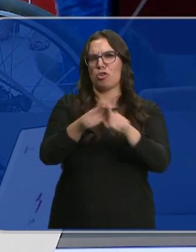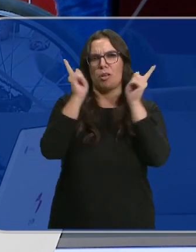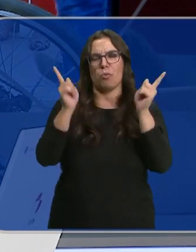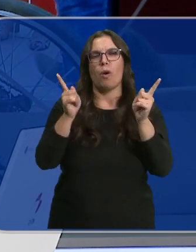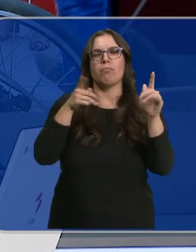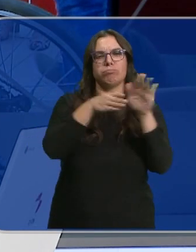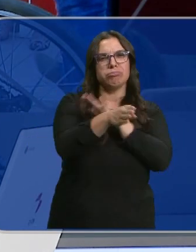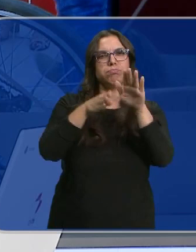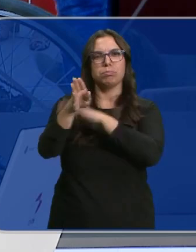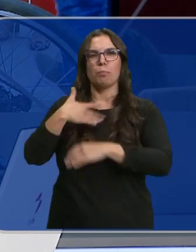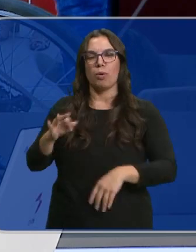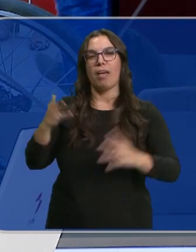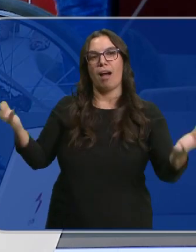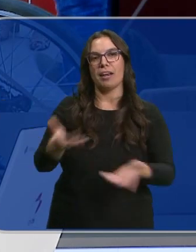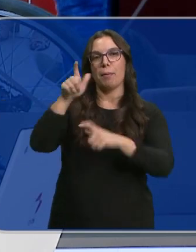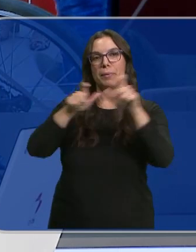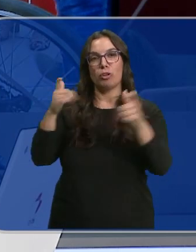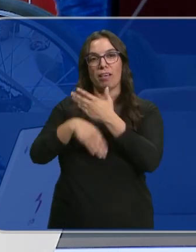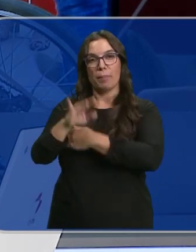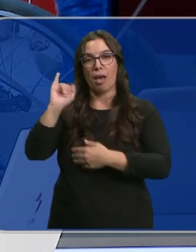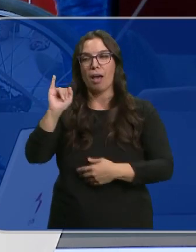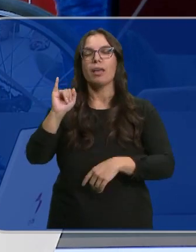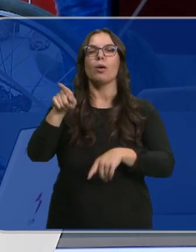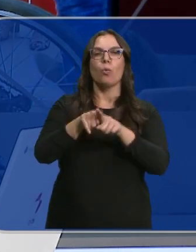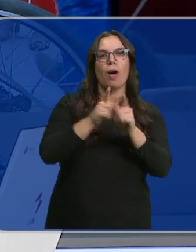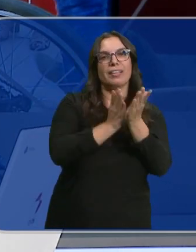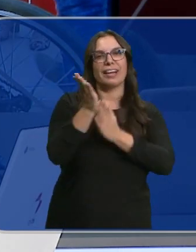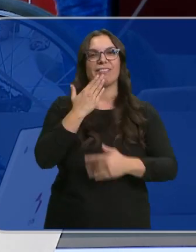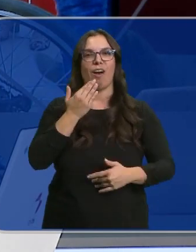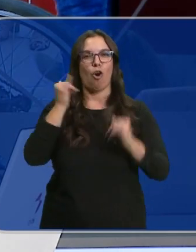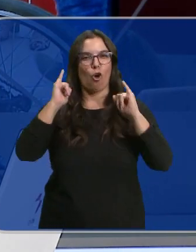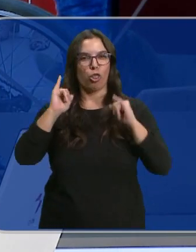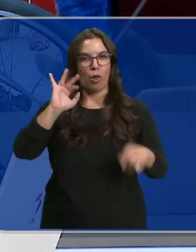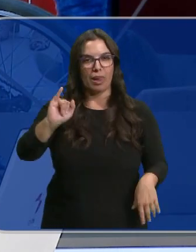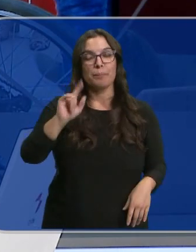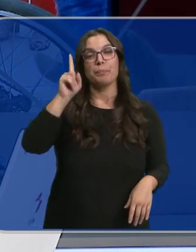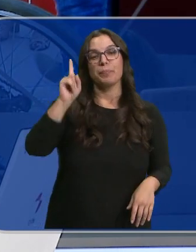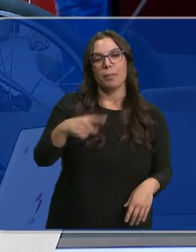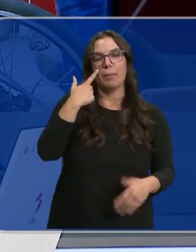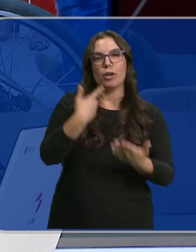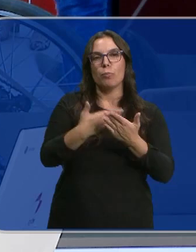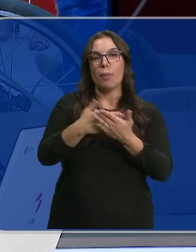ellos. Animan a las personas en su situación a optar por este tipo de alternativas de ocio y también pretenden